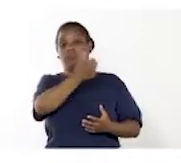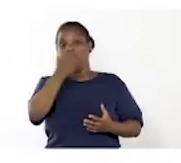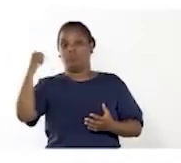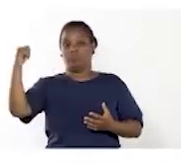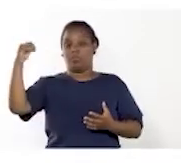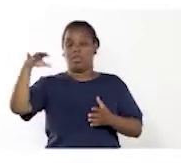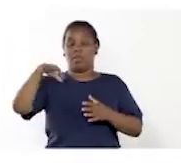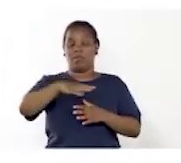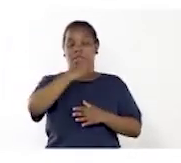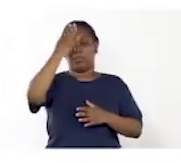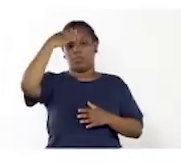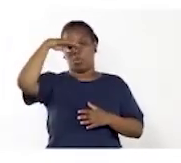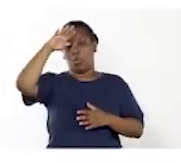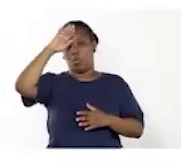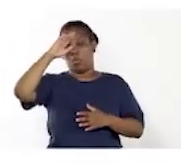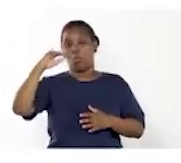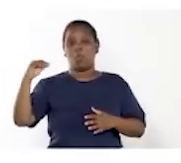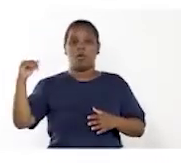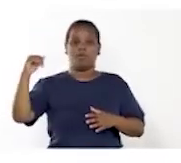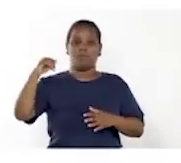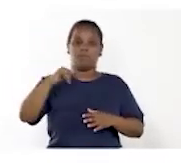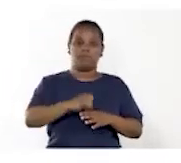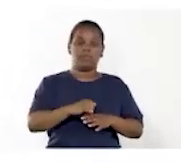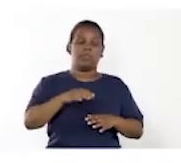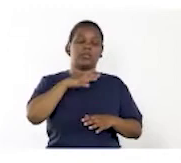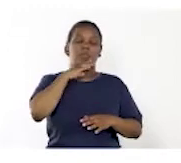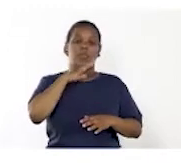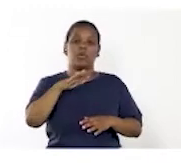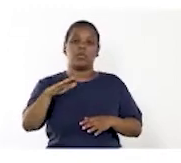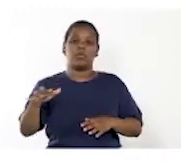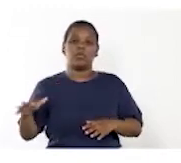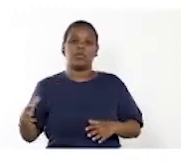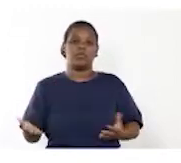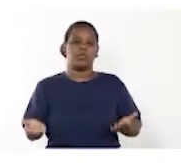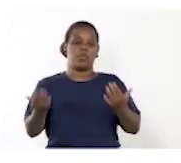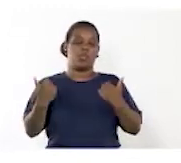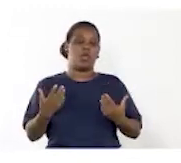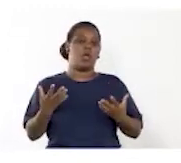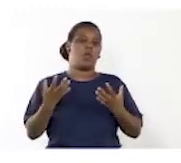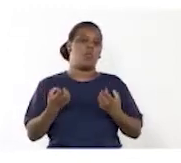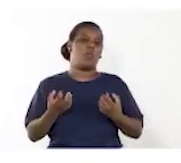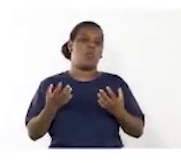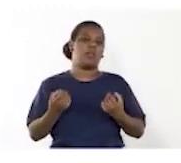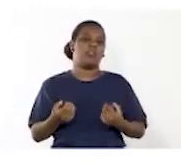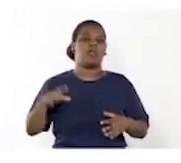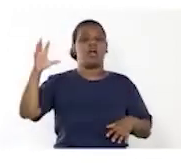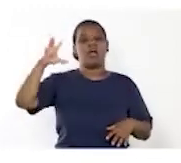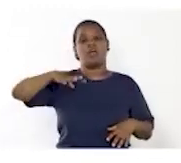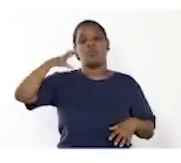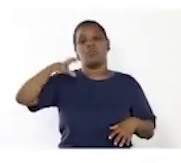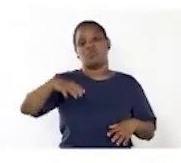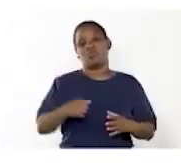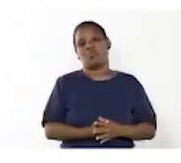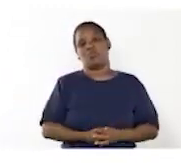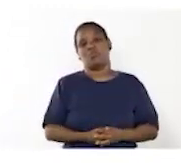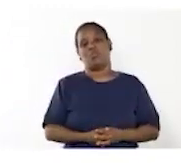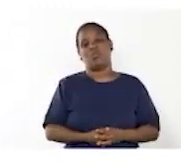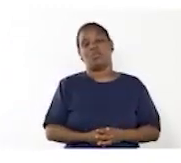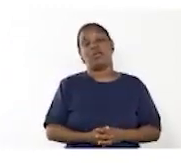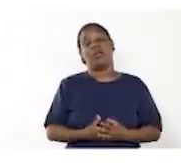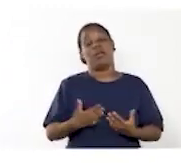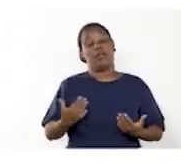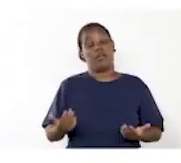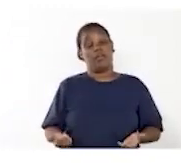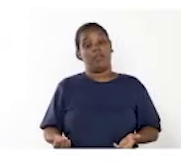pasan por Cuba, pero pasan por el mar y nos propician humedad, nos propician precipitaciones.